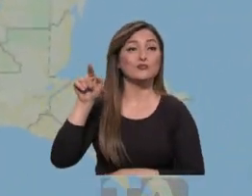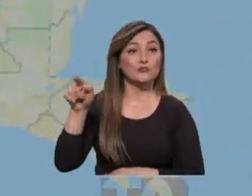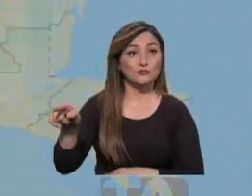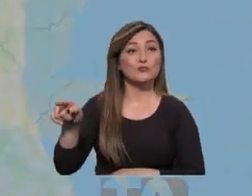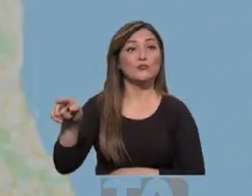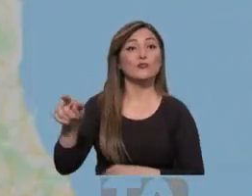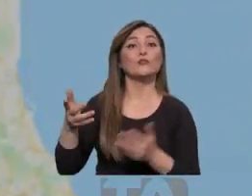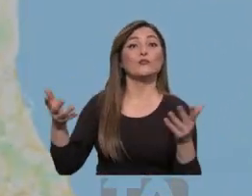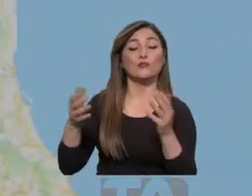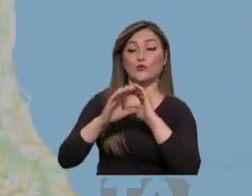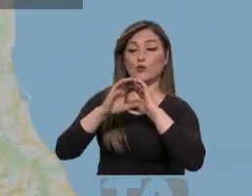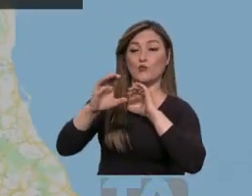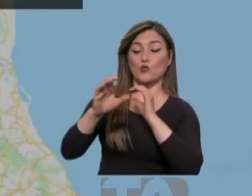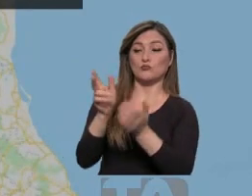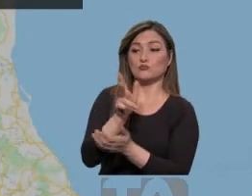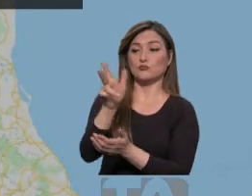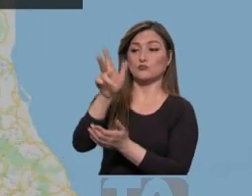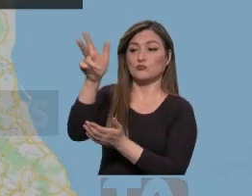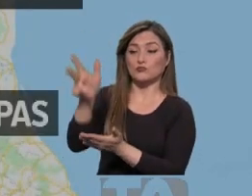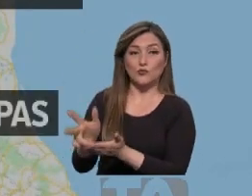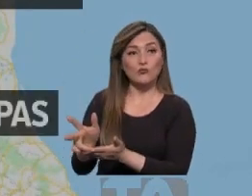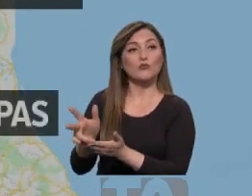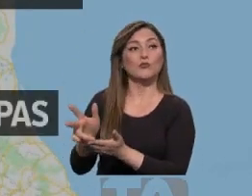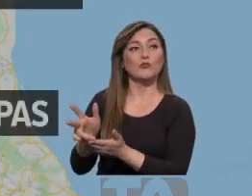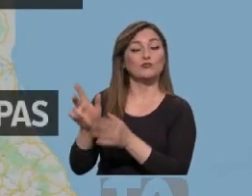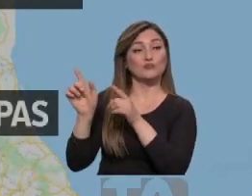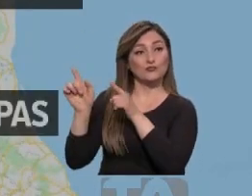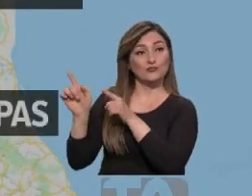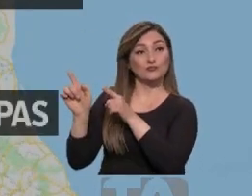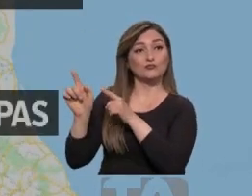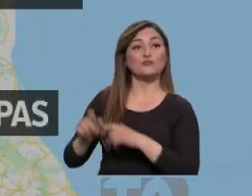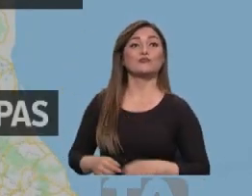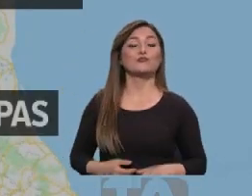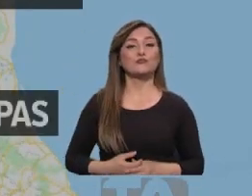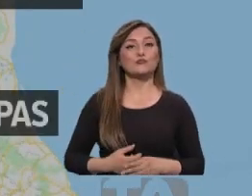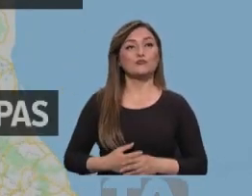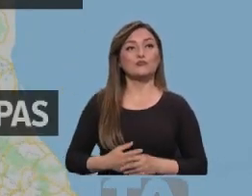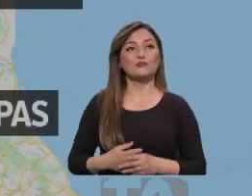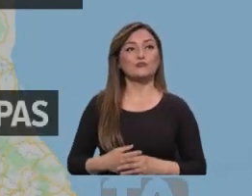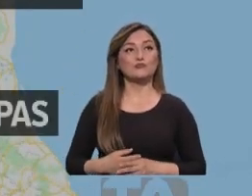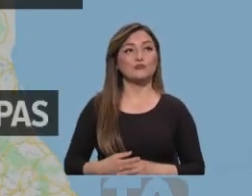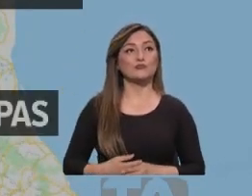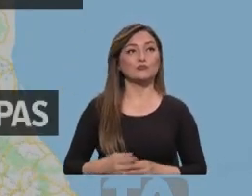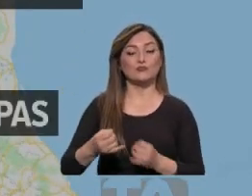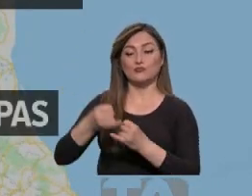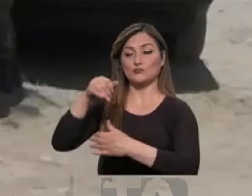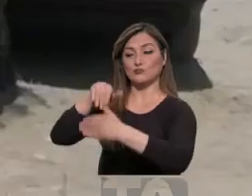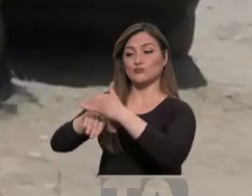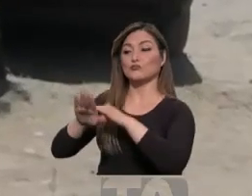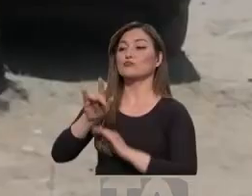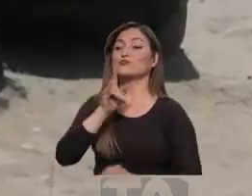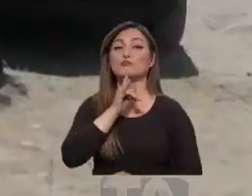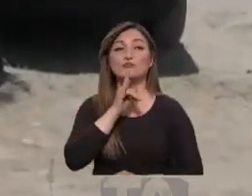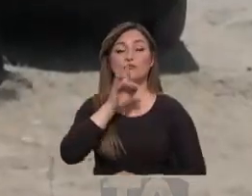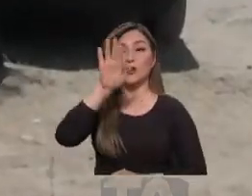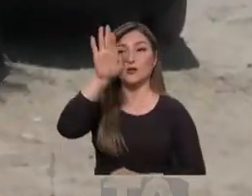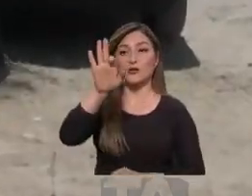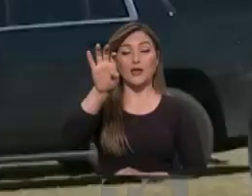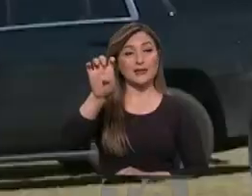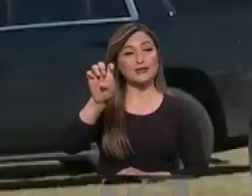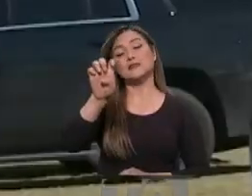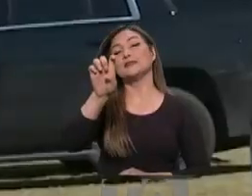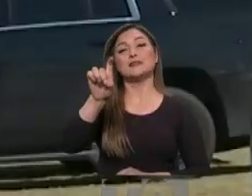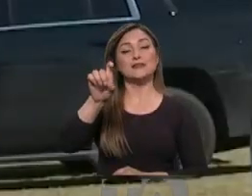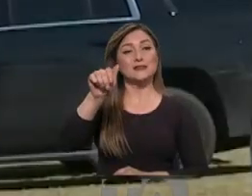el trayecto era en bus hasta Monterrey, Tamaulipas o Nuevo México, para finalmente entrar a Estados Unidos por Texas, Arizona